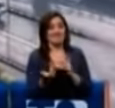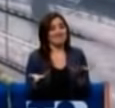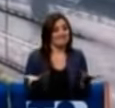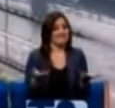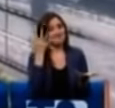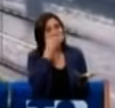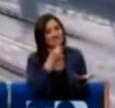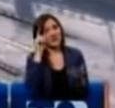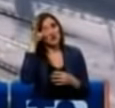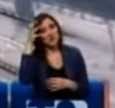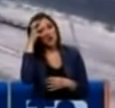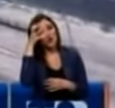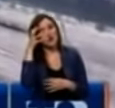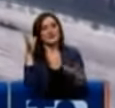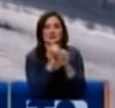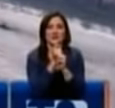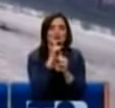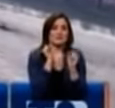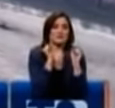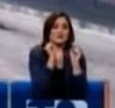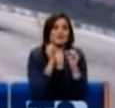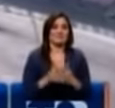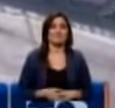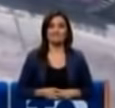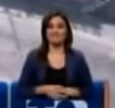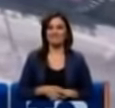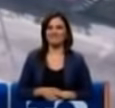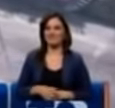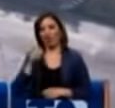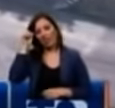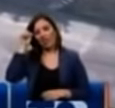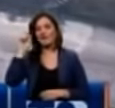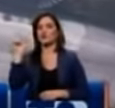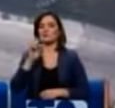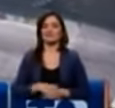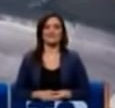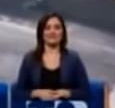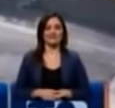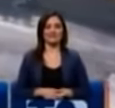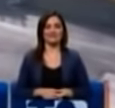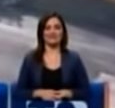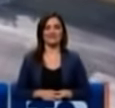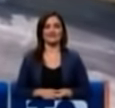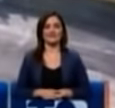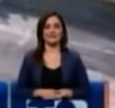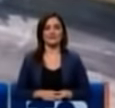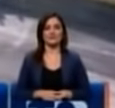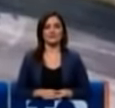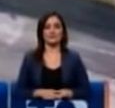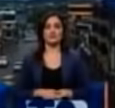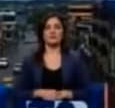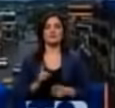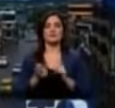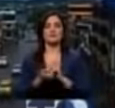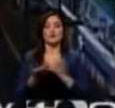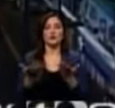tienes sol en la noche ya un poquito más de frío para dormir más arropadito. Por lo menos no te aburres durante todo el día. Vamos a otro punto, nos movemos hasta